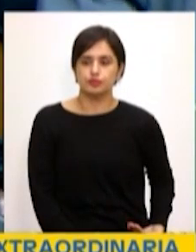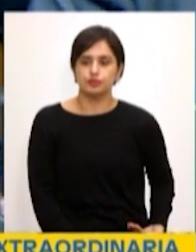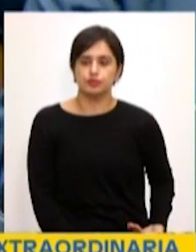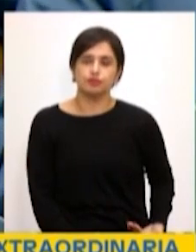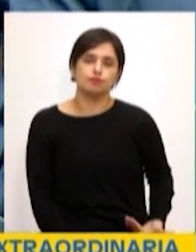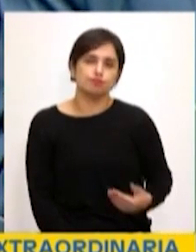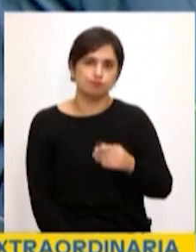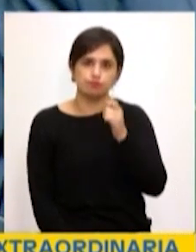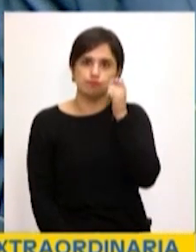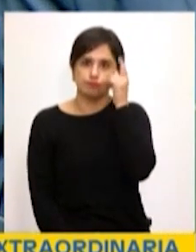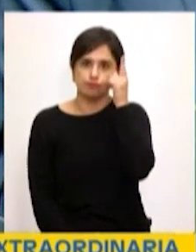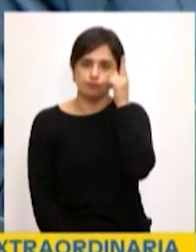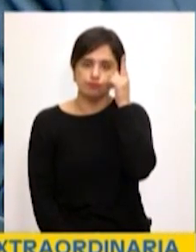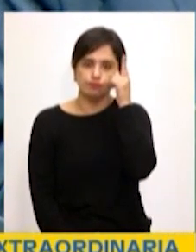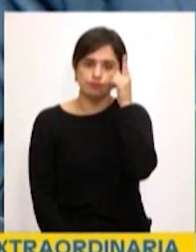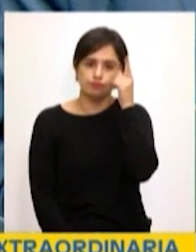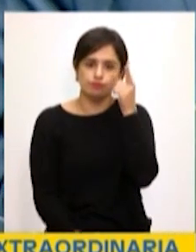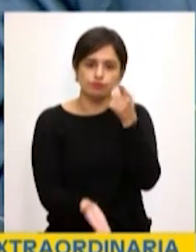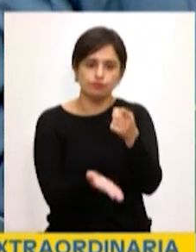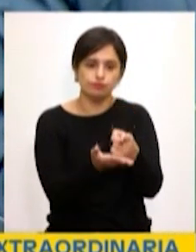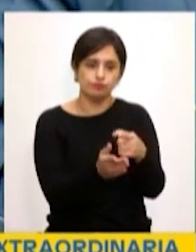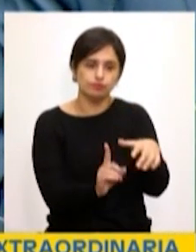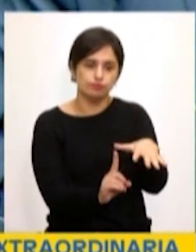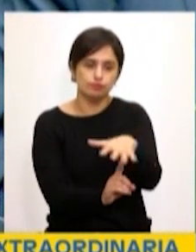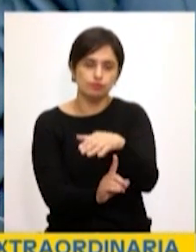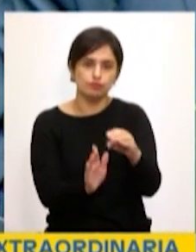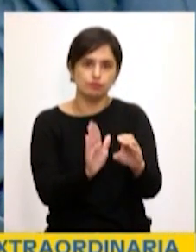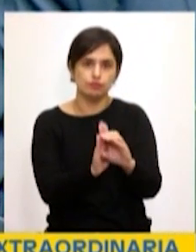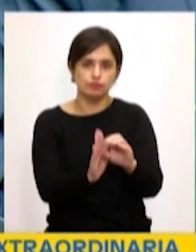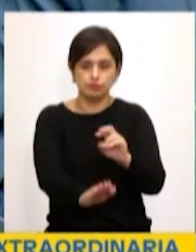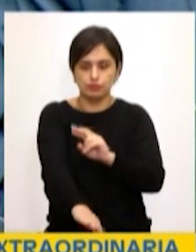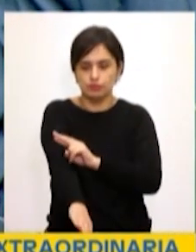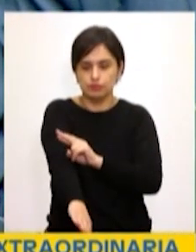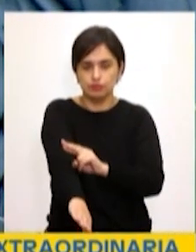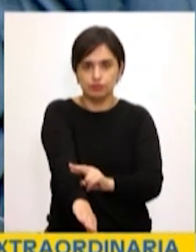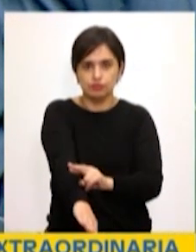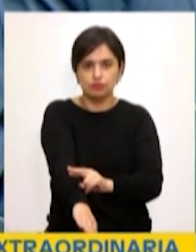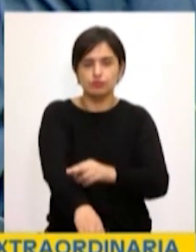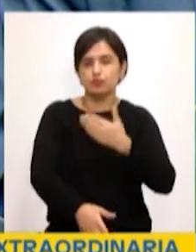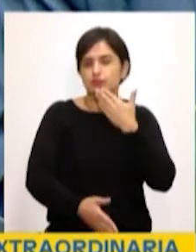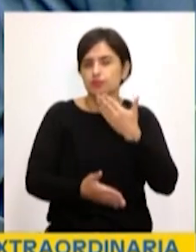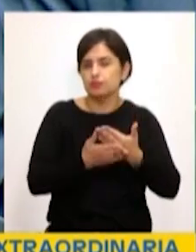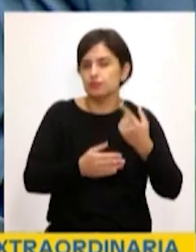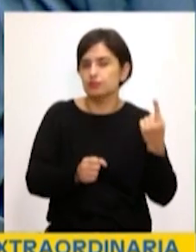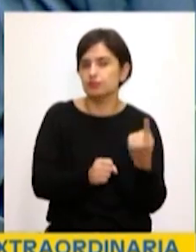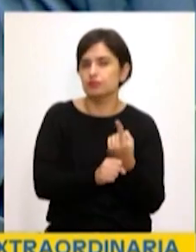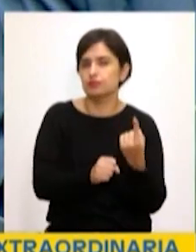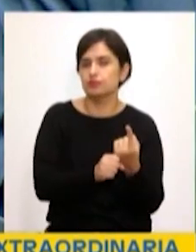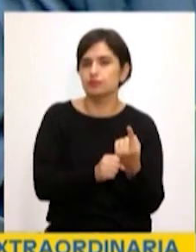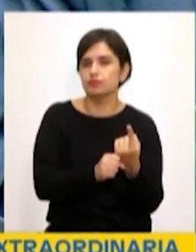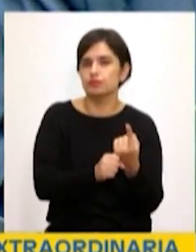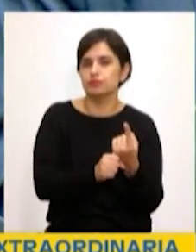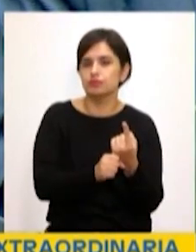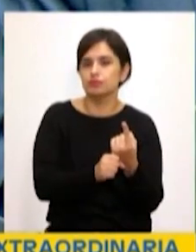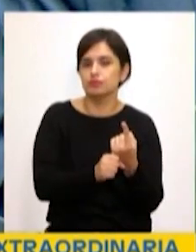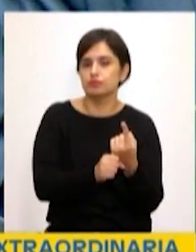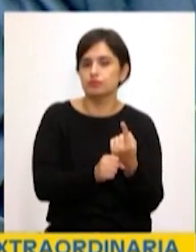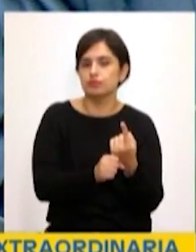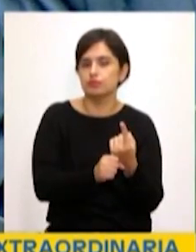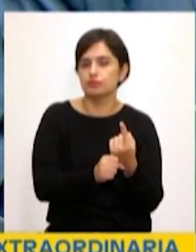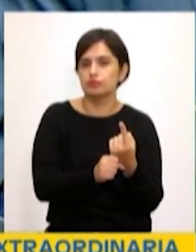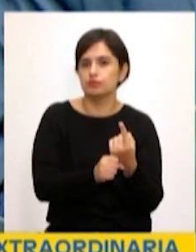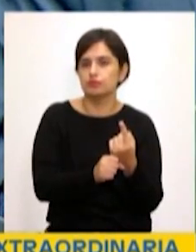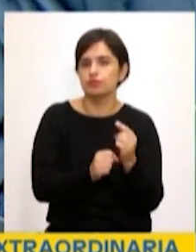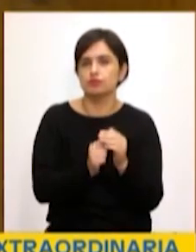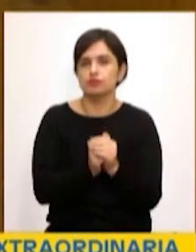entendemos que esto estado de decepción en la macrozona sur y cuando hablamos de macrozona Sur estamos hablando